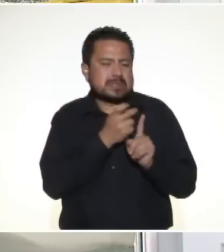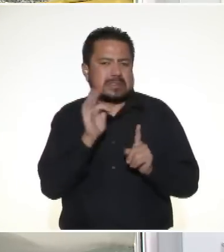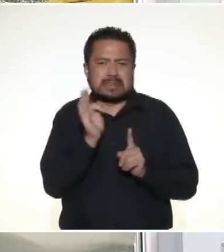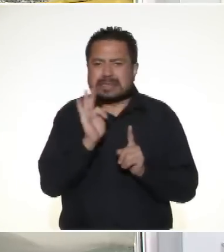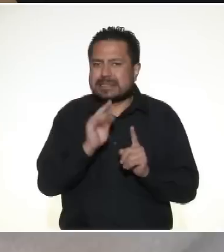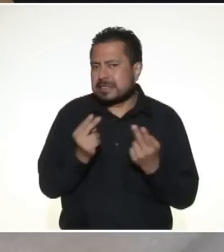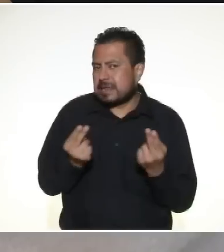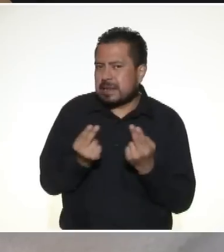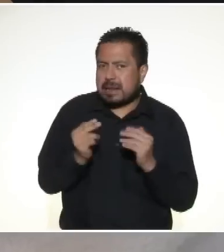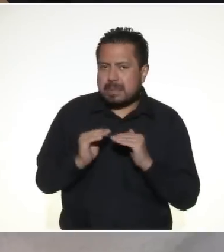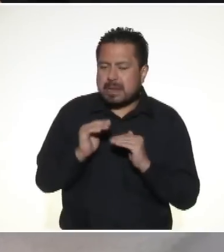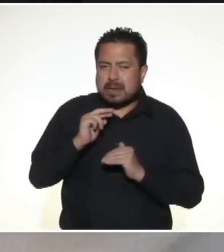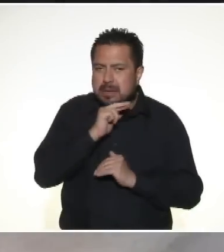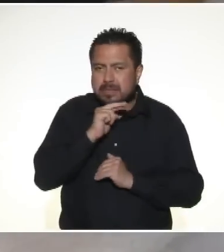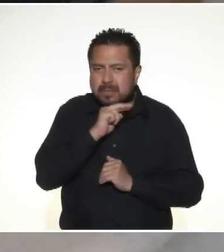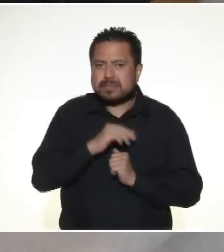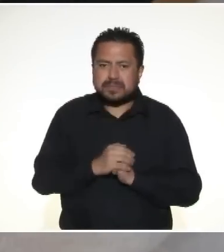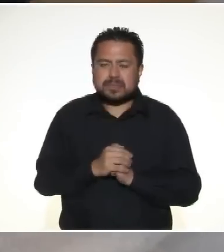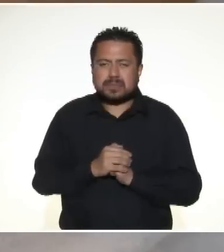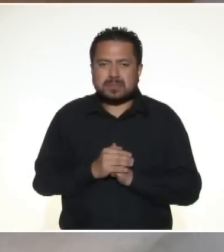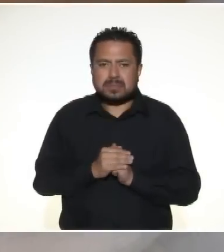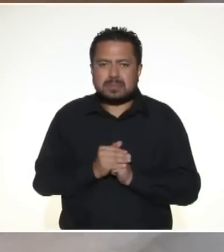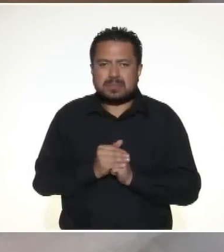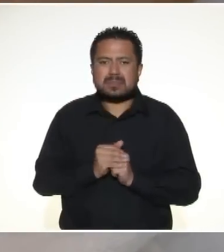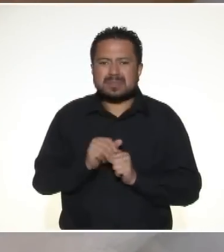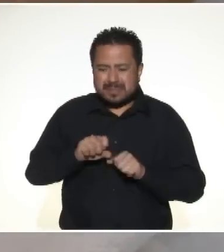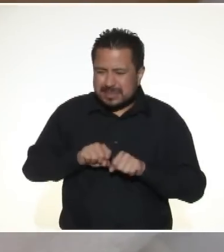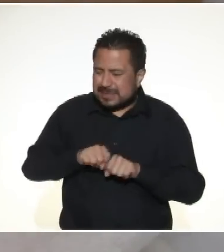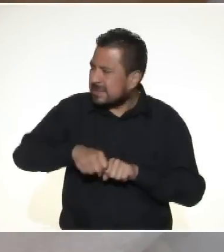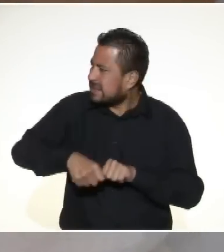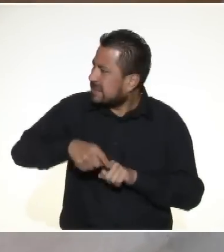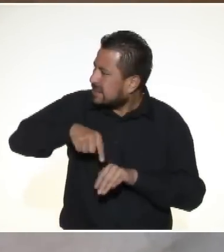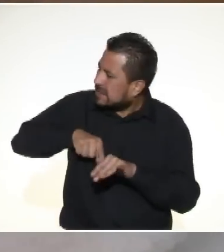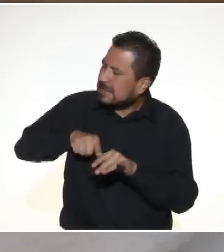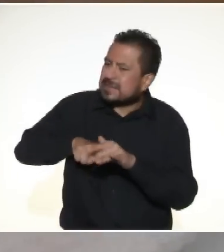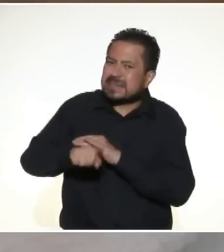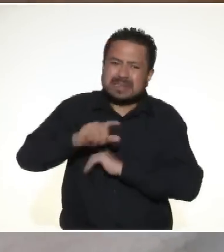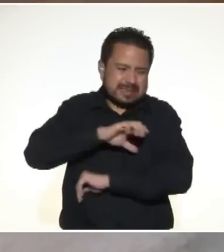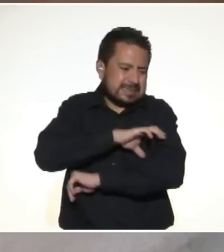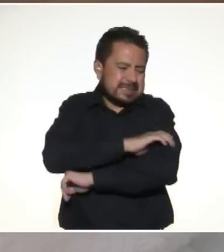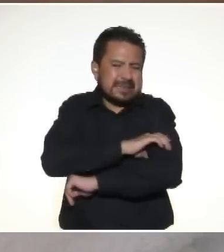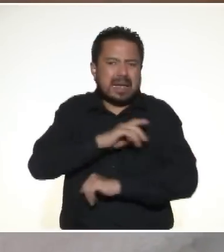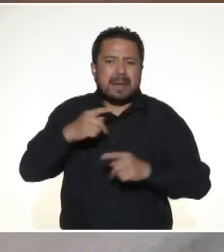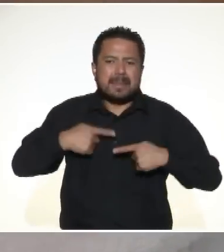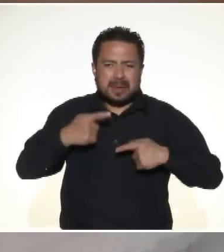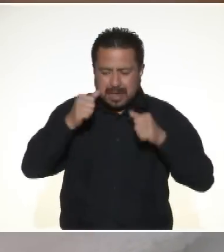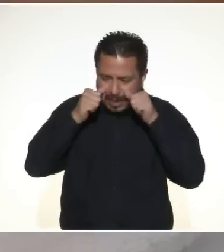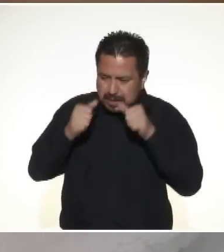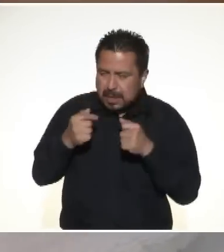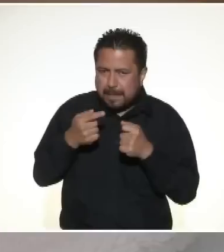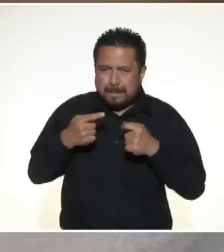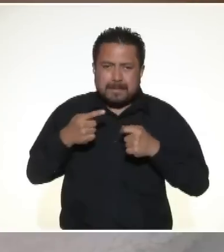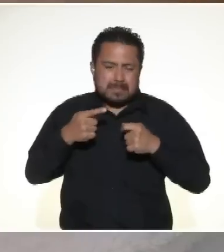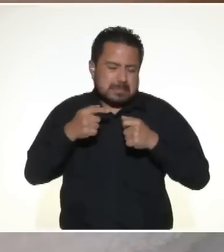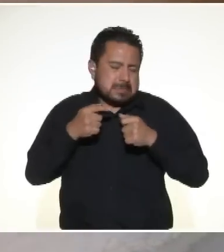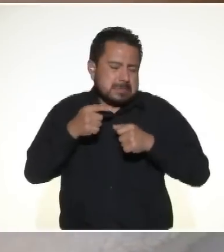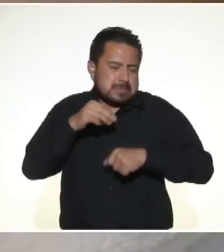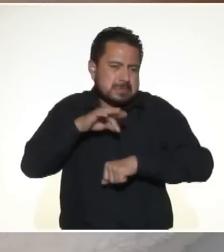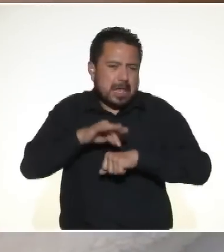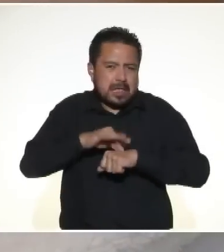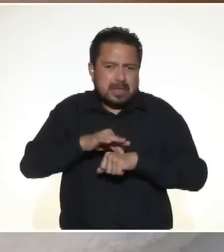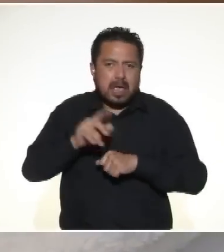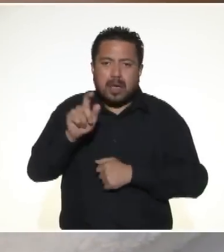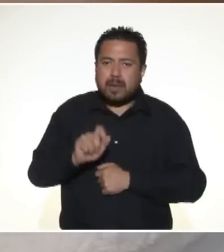sea necesario. Bueno, el torniquete es un equipo que está diseñado para el personal de atención médica prehospitalaria. ¿Qué quiere decir?